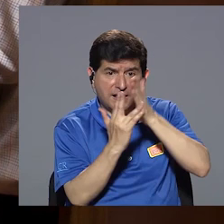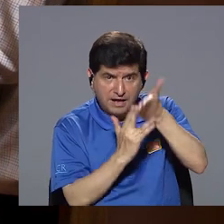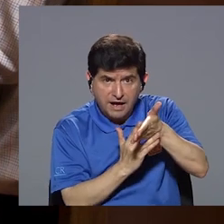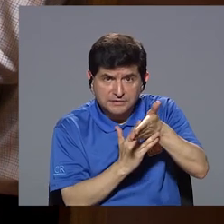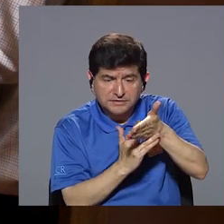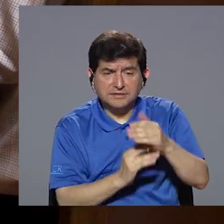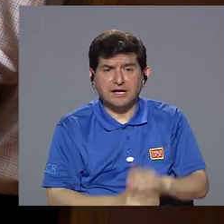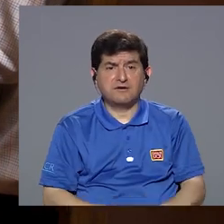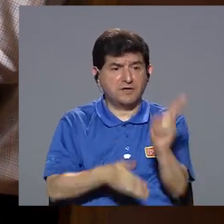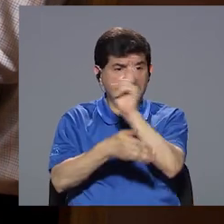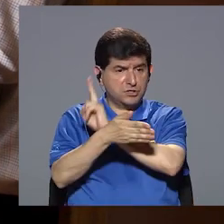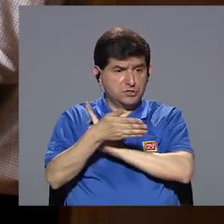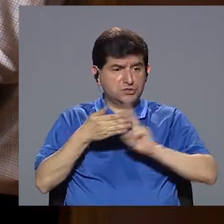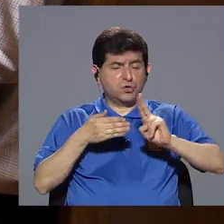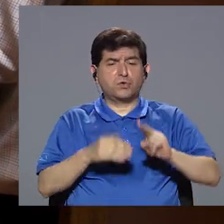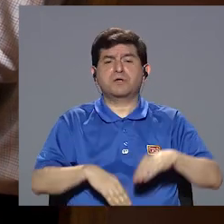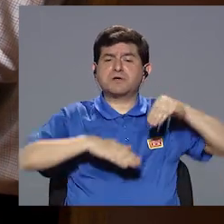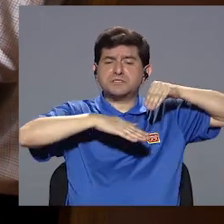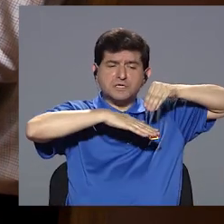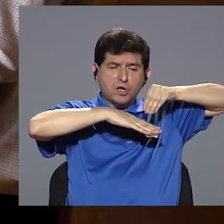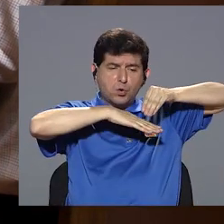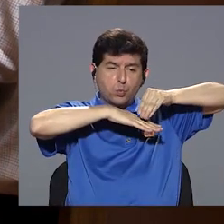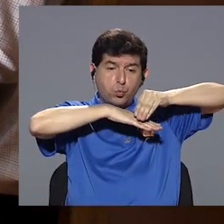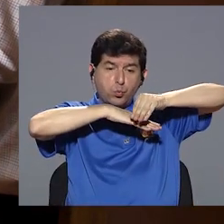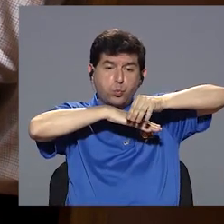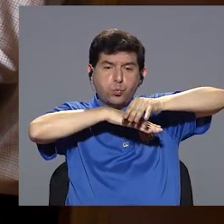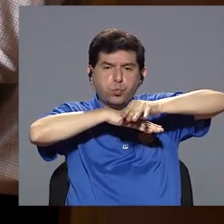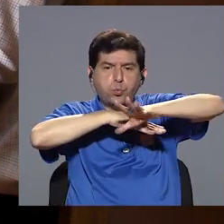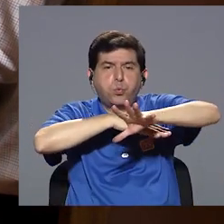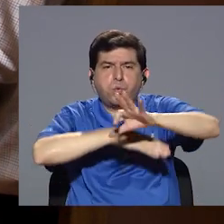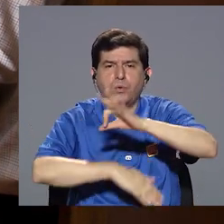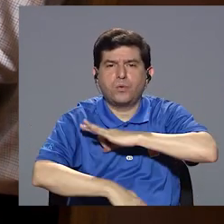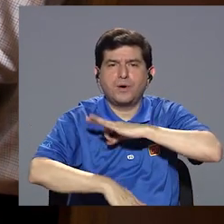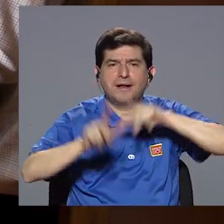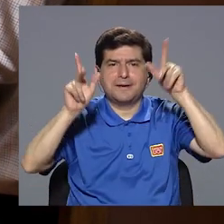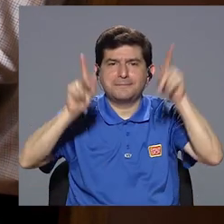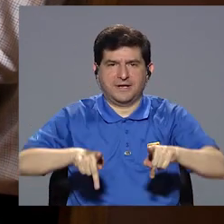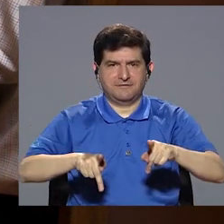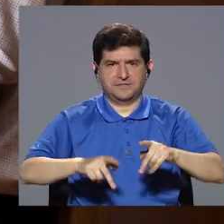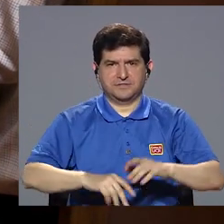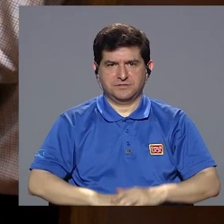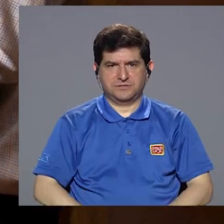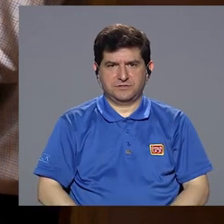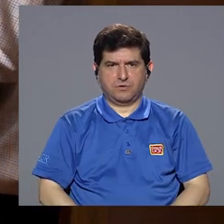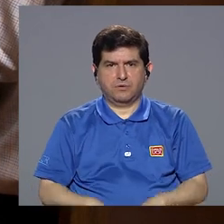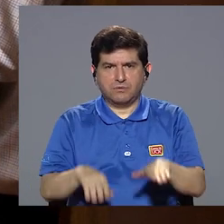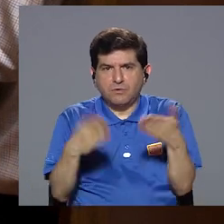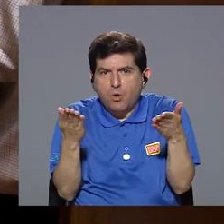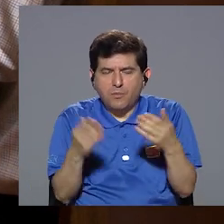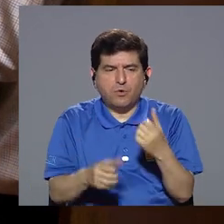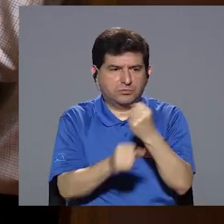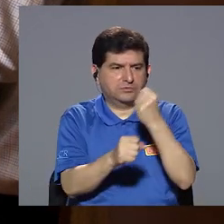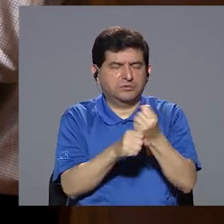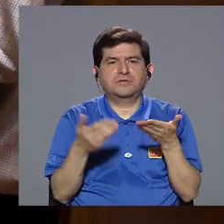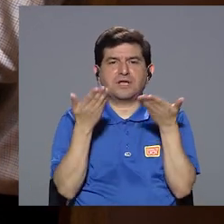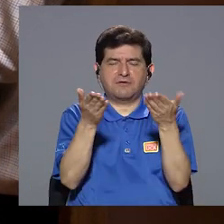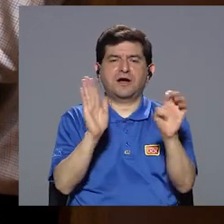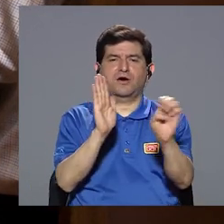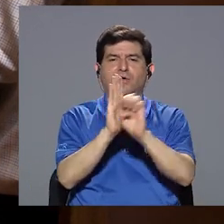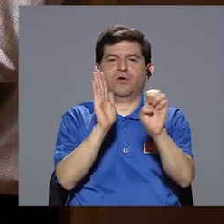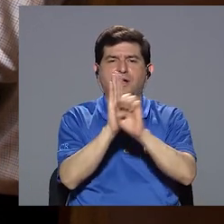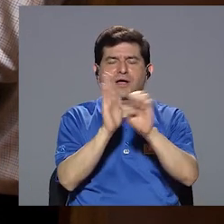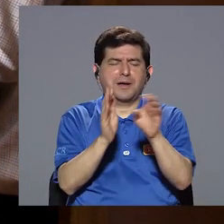mediante la cual la universidad puede incidir sobre el bienestar de las personas produciendo